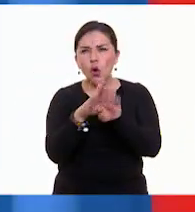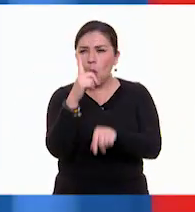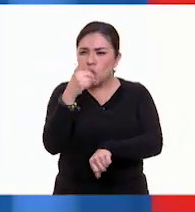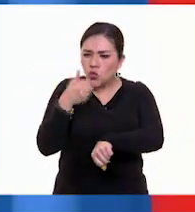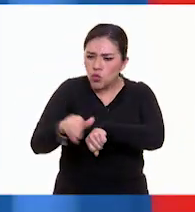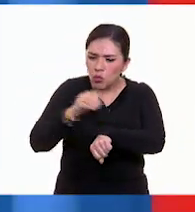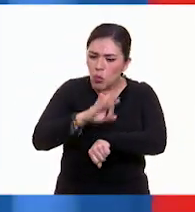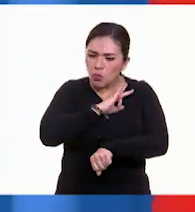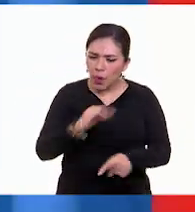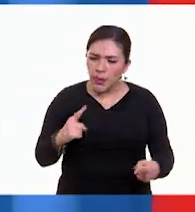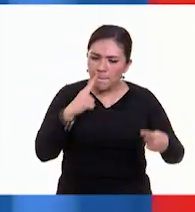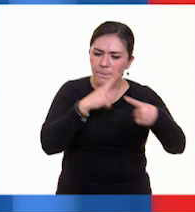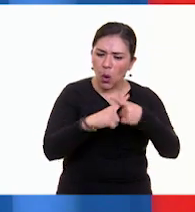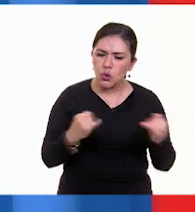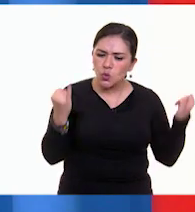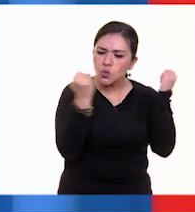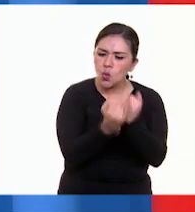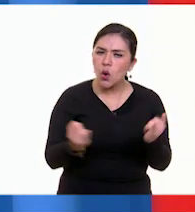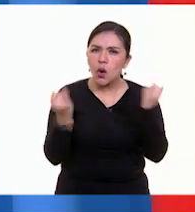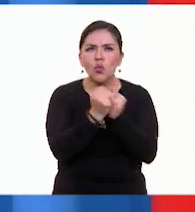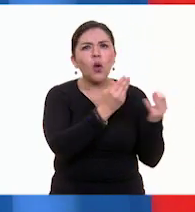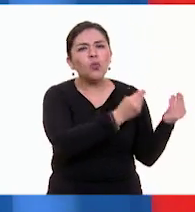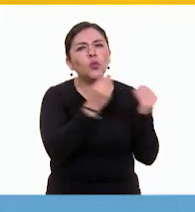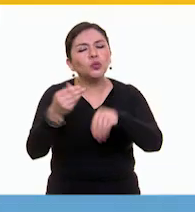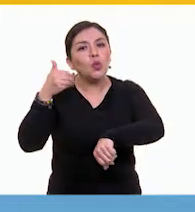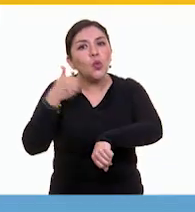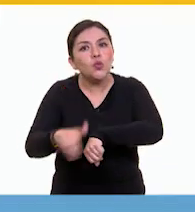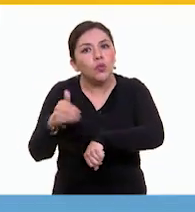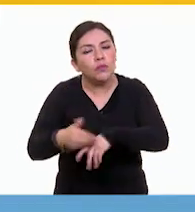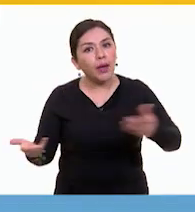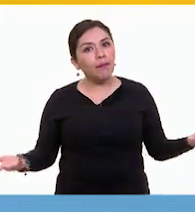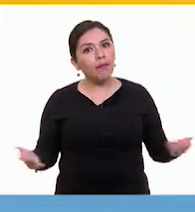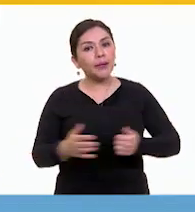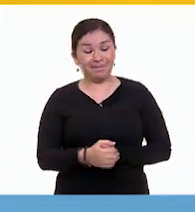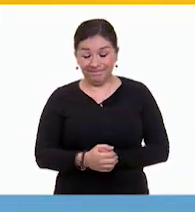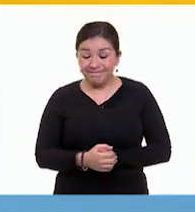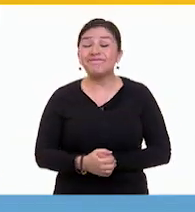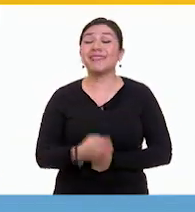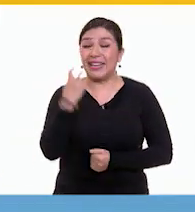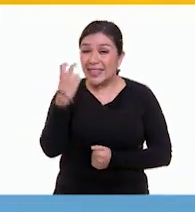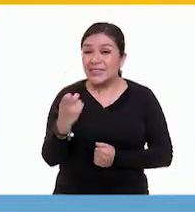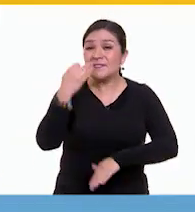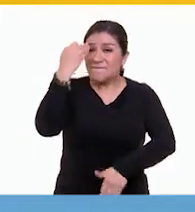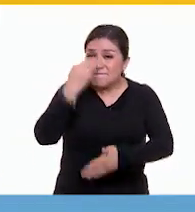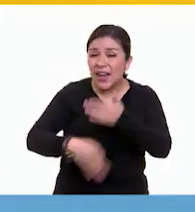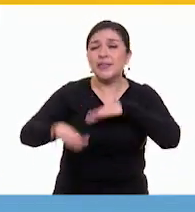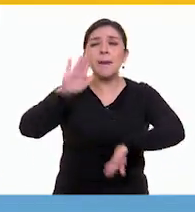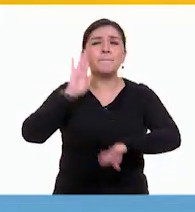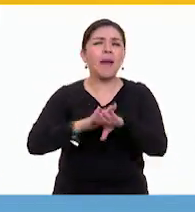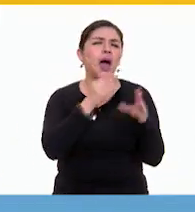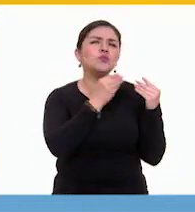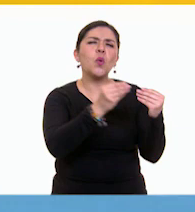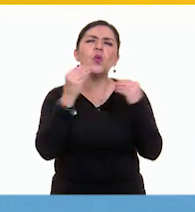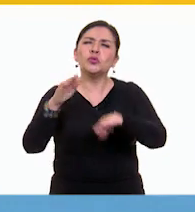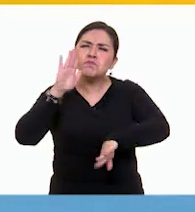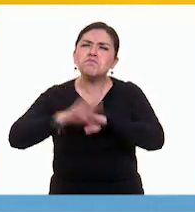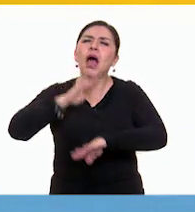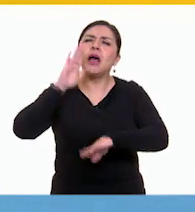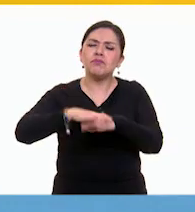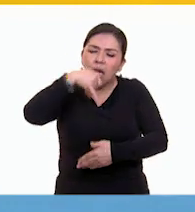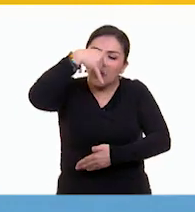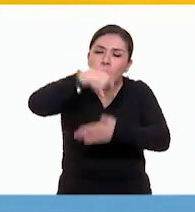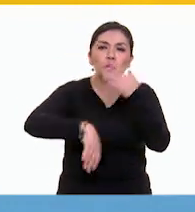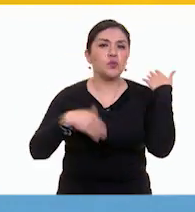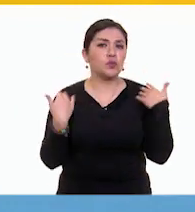ser múltiplo común de tantos números. Así es, y todavía faltaron de mencionarse muchos otros